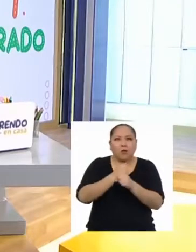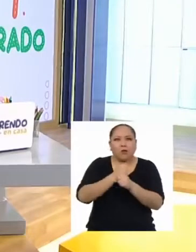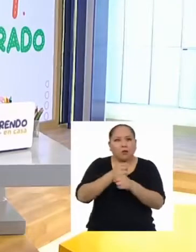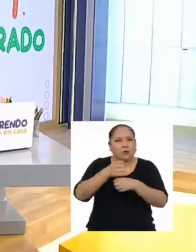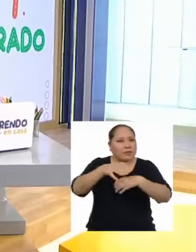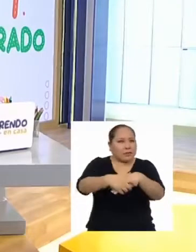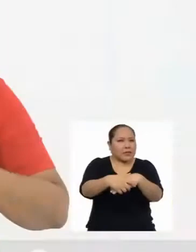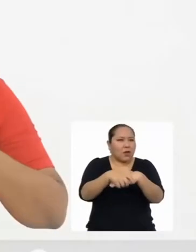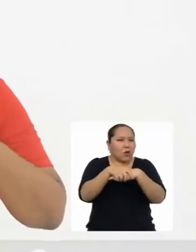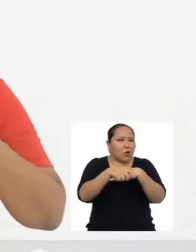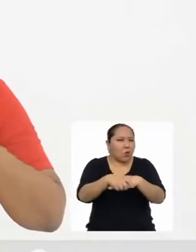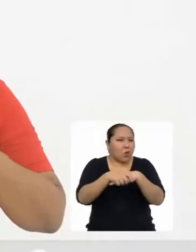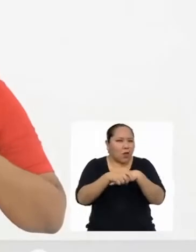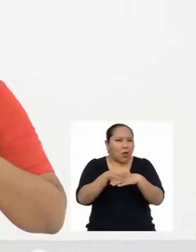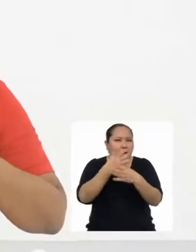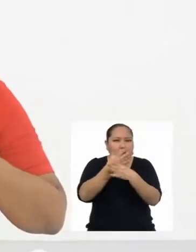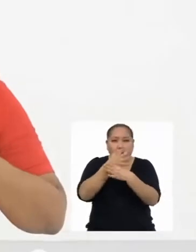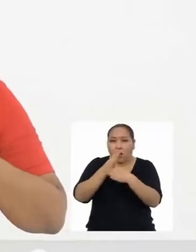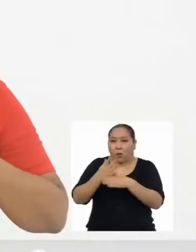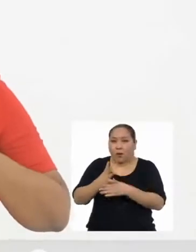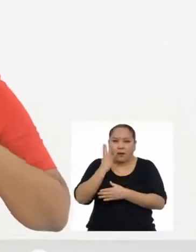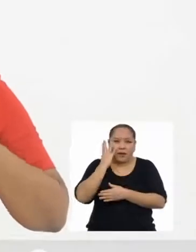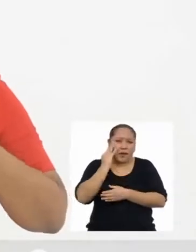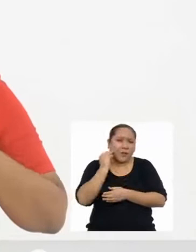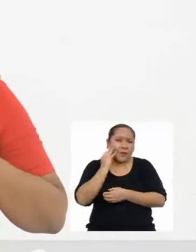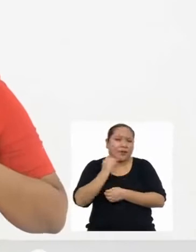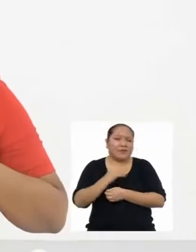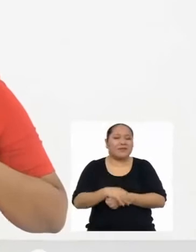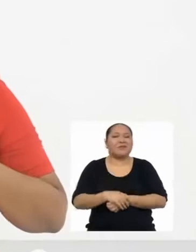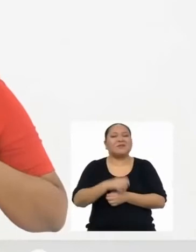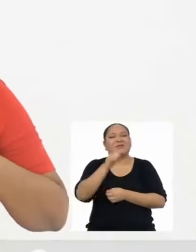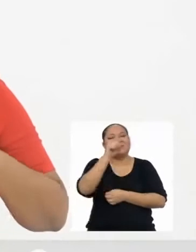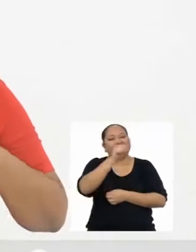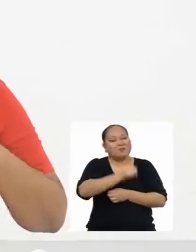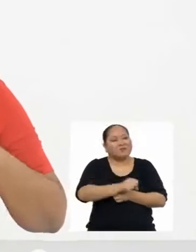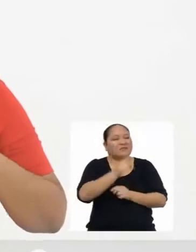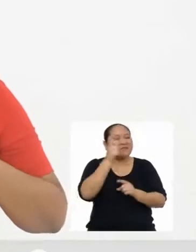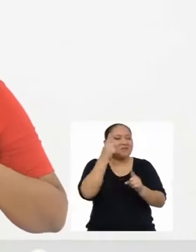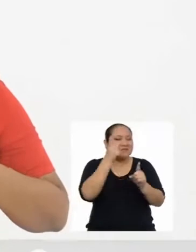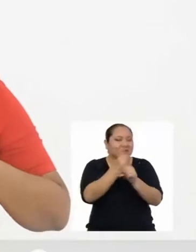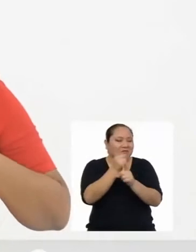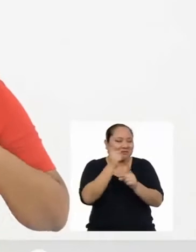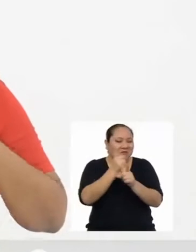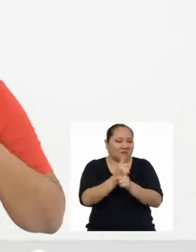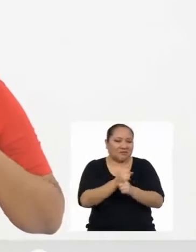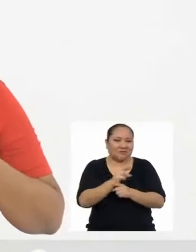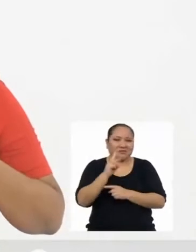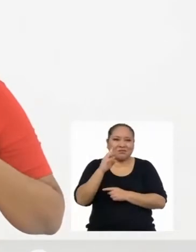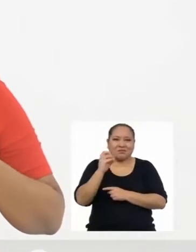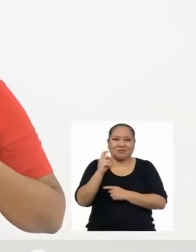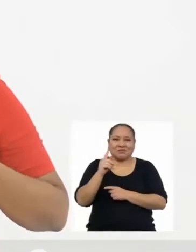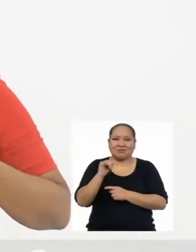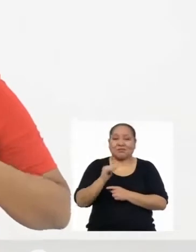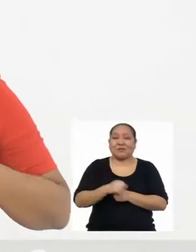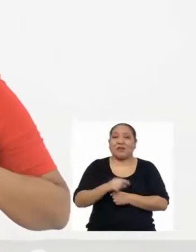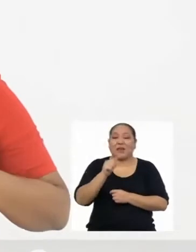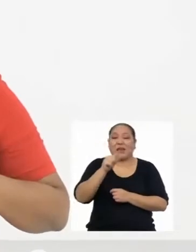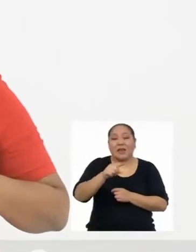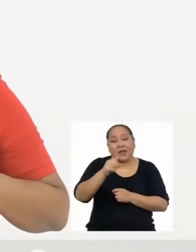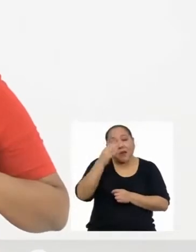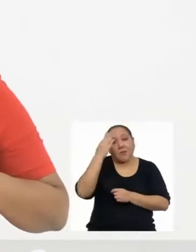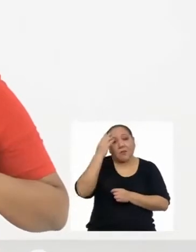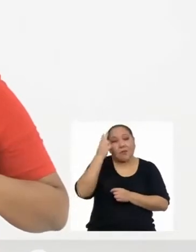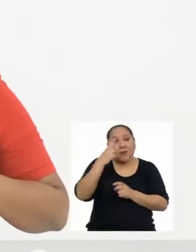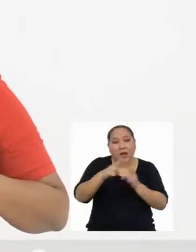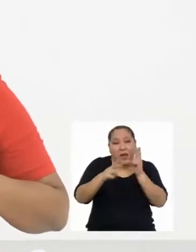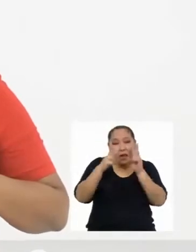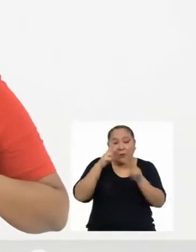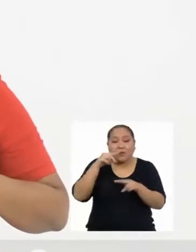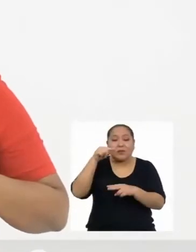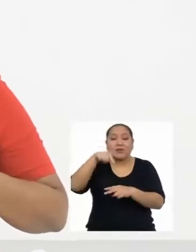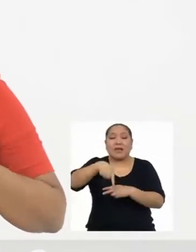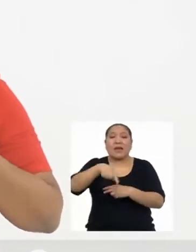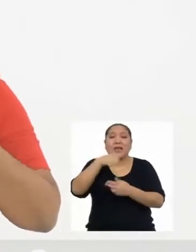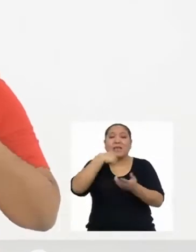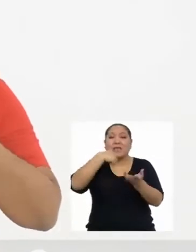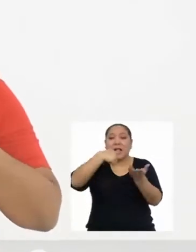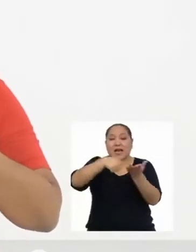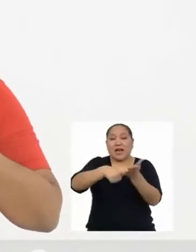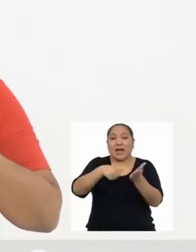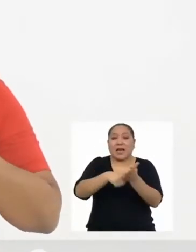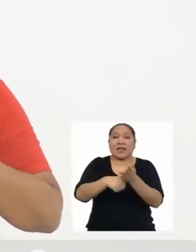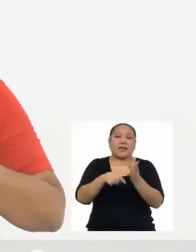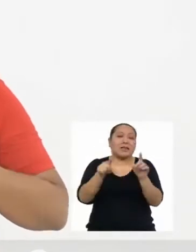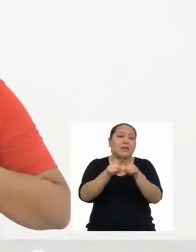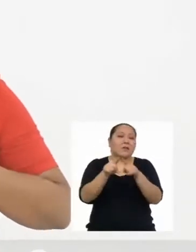compartir experiencias. Así es, Rodrigo. Además, tengamos en cuenta que la carta, además de